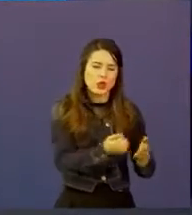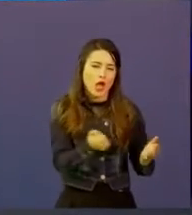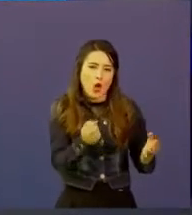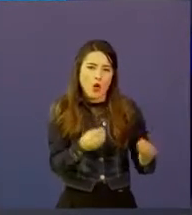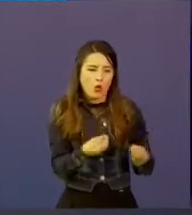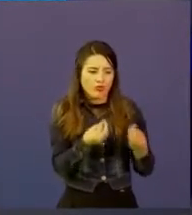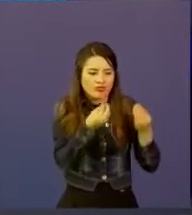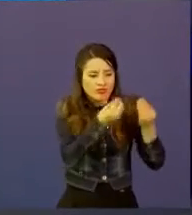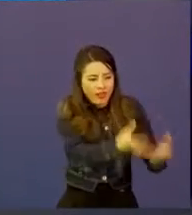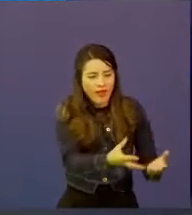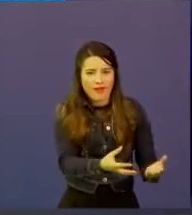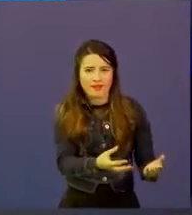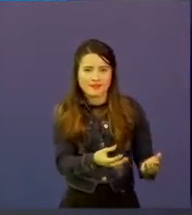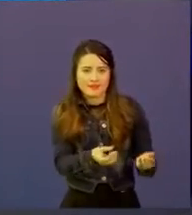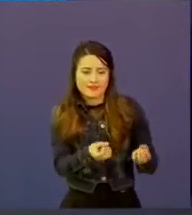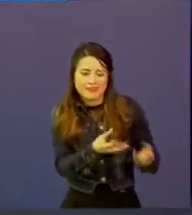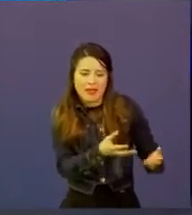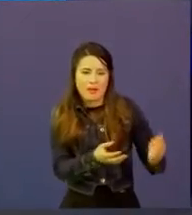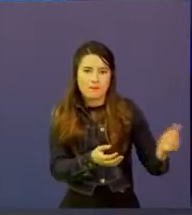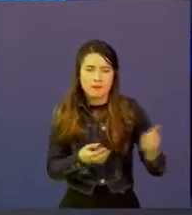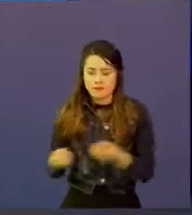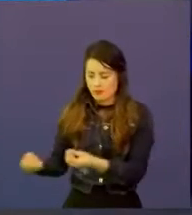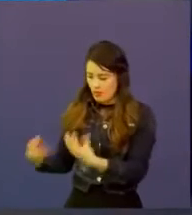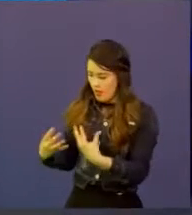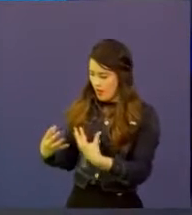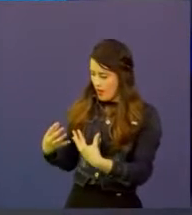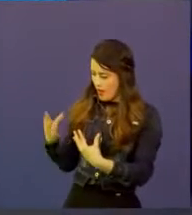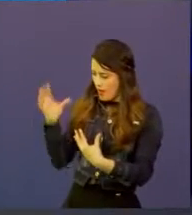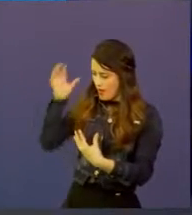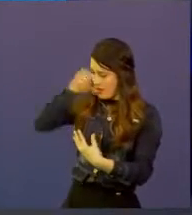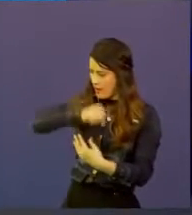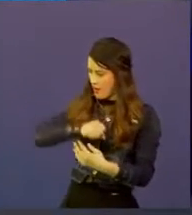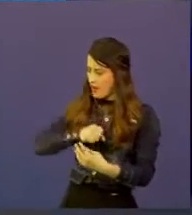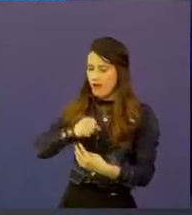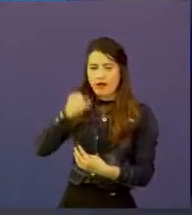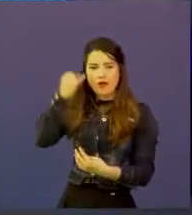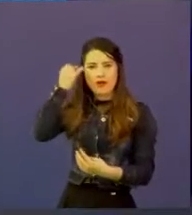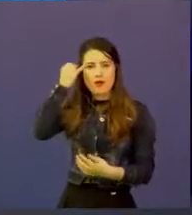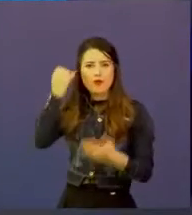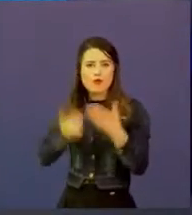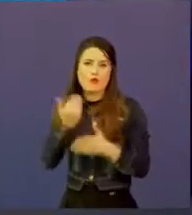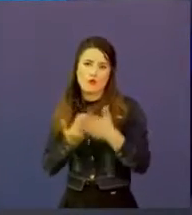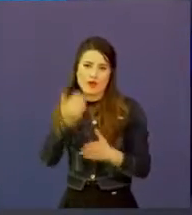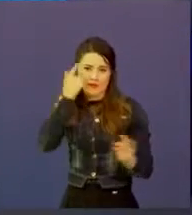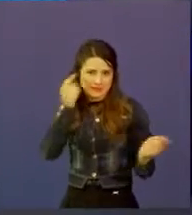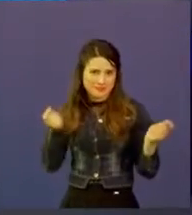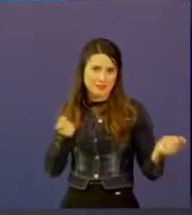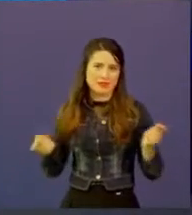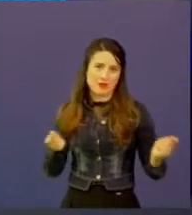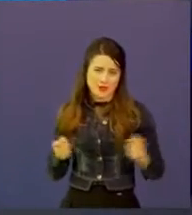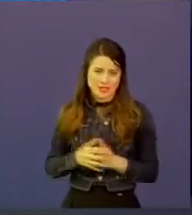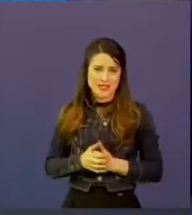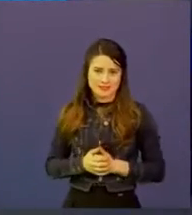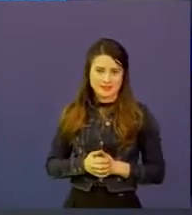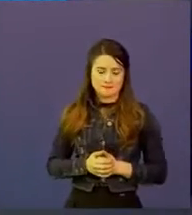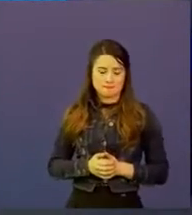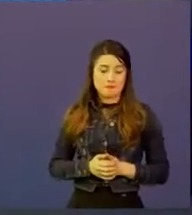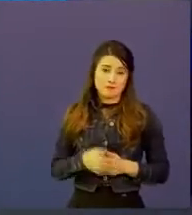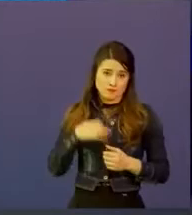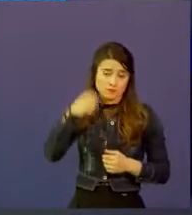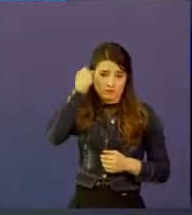a buscar metodologías diferenciadas. Yo entiendo bien que el tema debe ser un tema acompañado, pero ¿qué le dirías